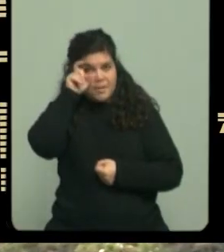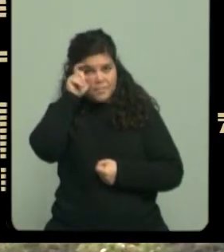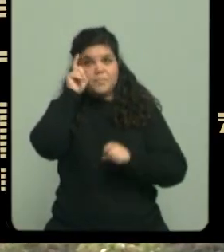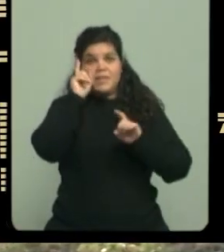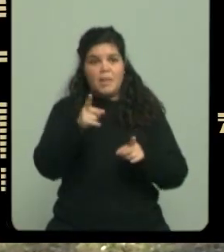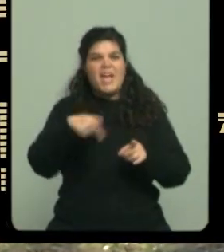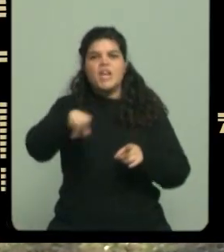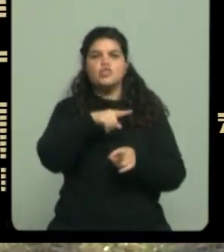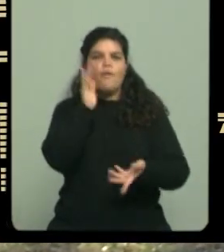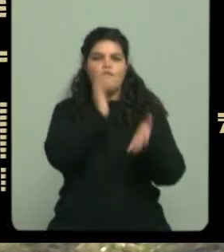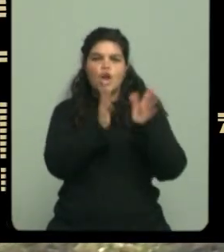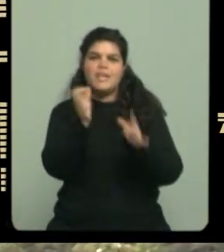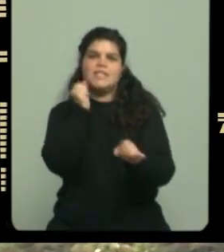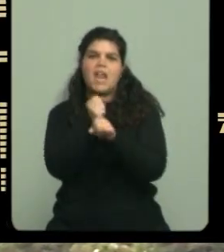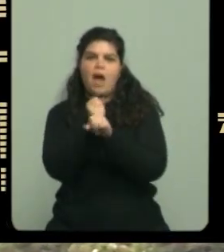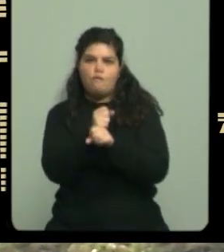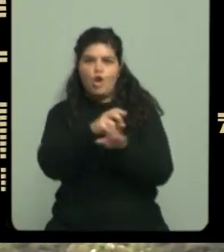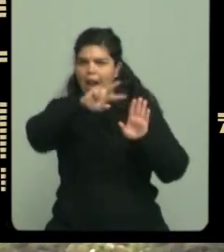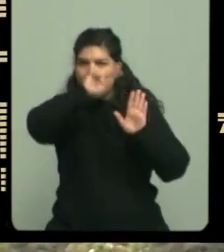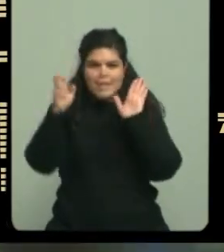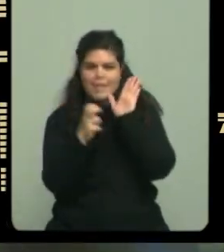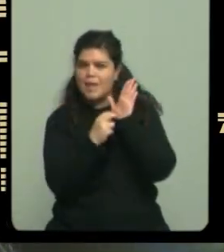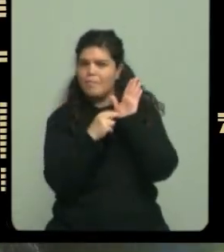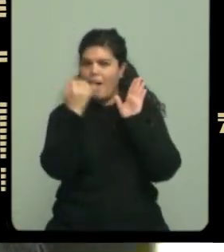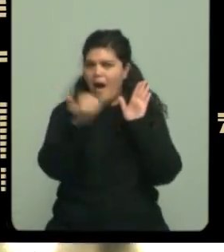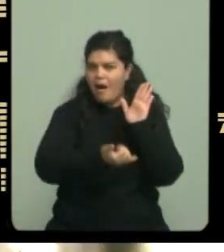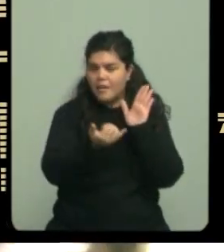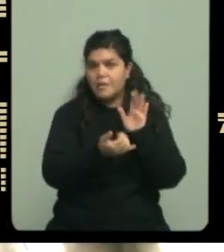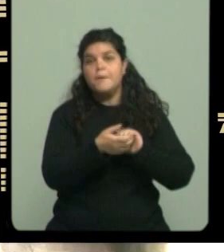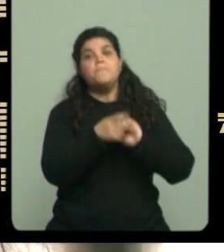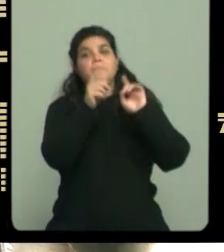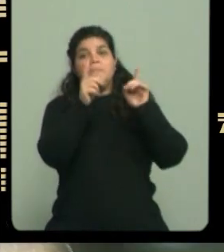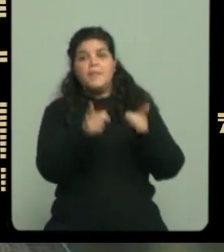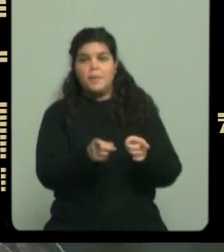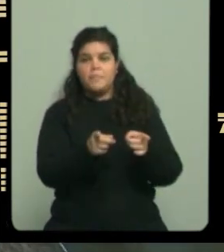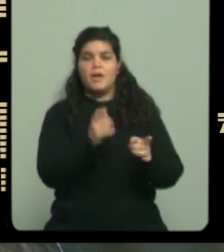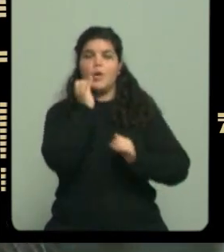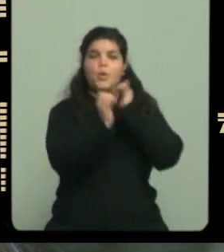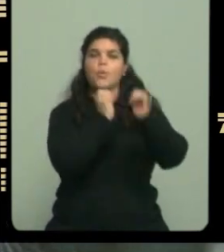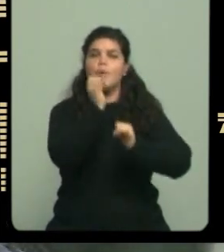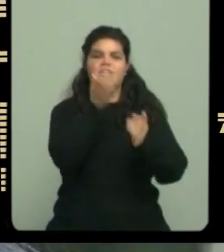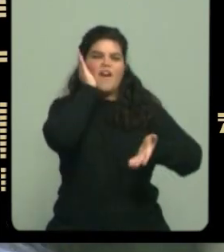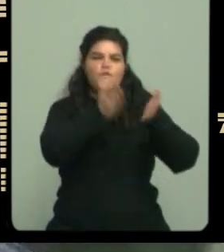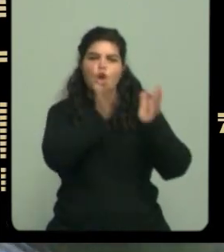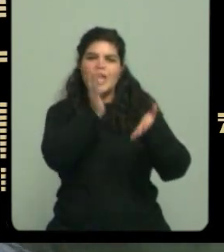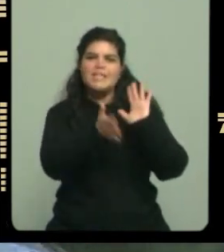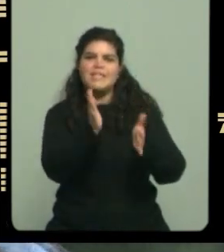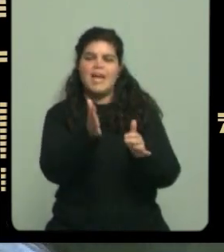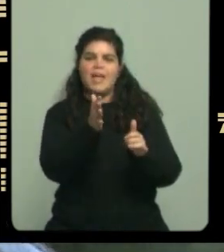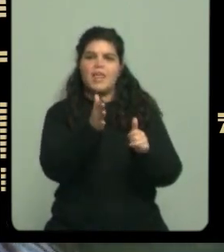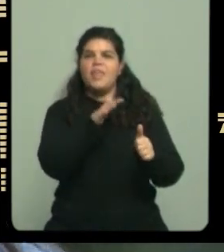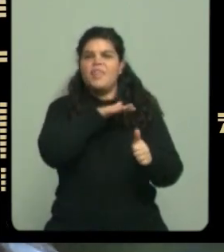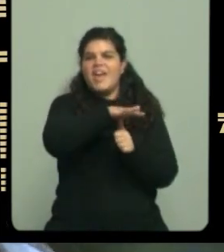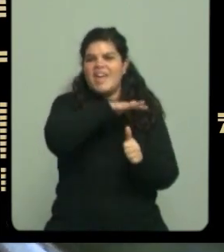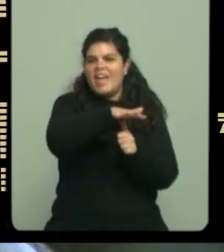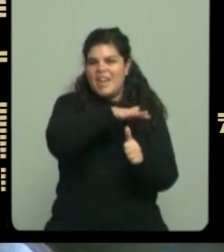violencia laboral, no solamente en el mundo del trabajo, sino también que hace puntualmente a la violencia por motivos